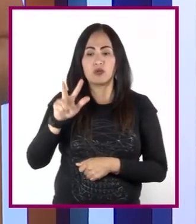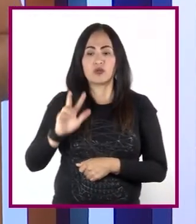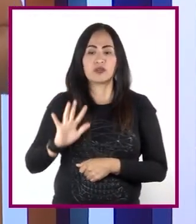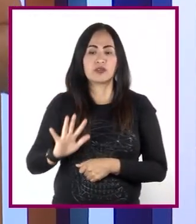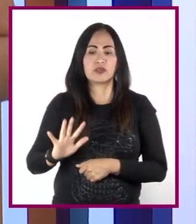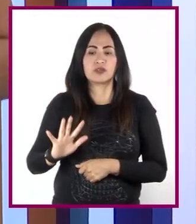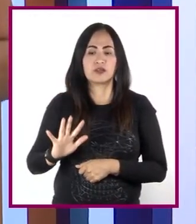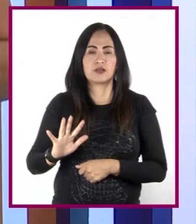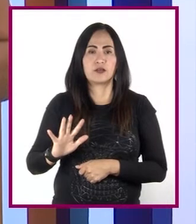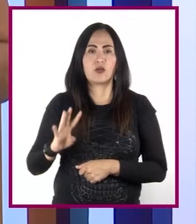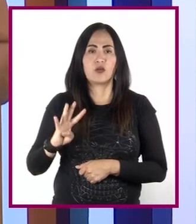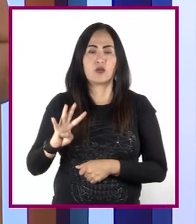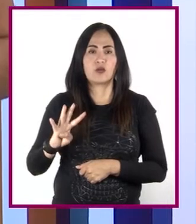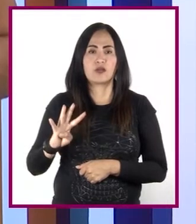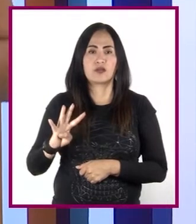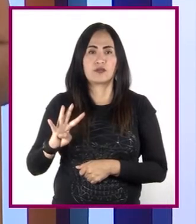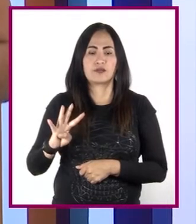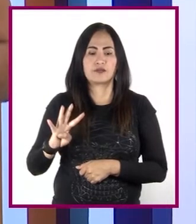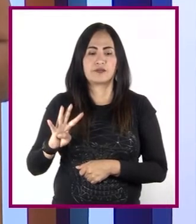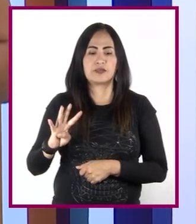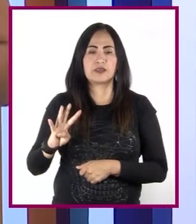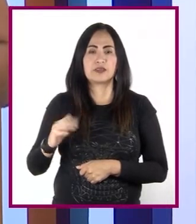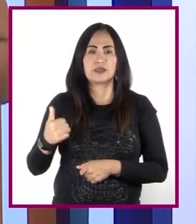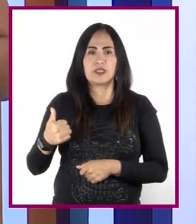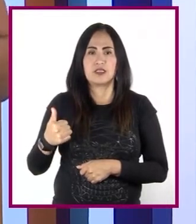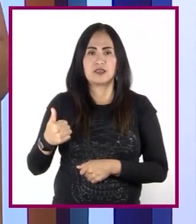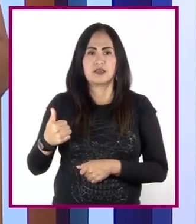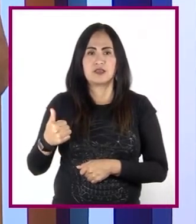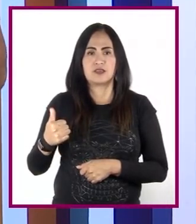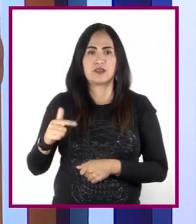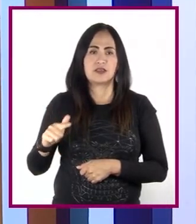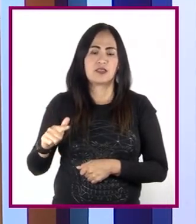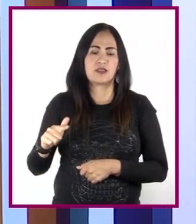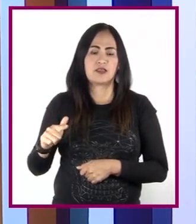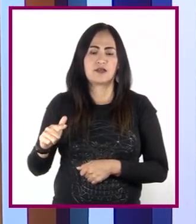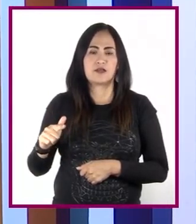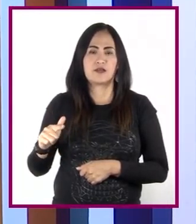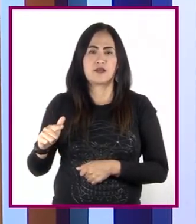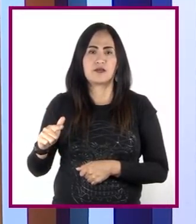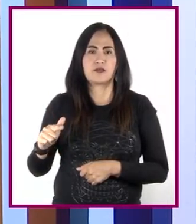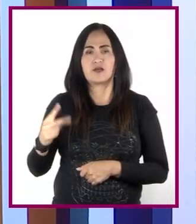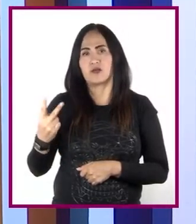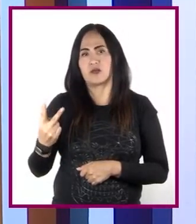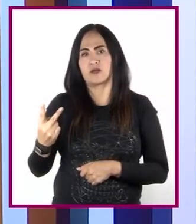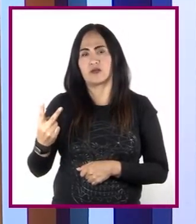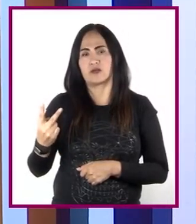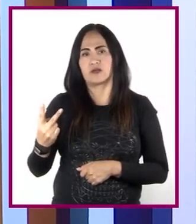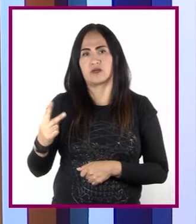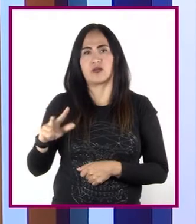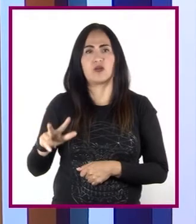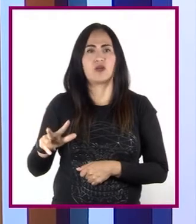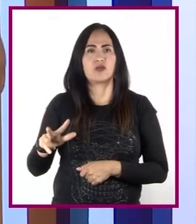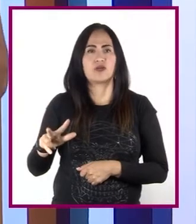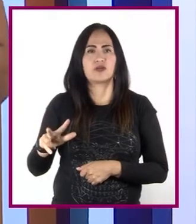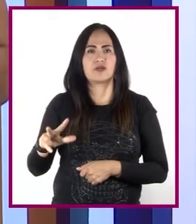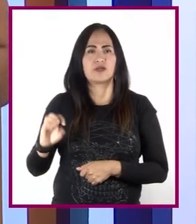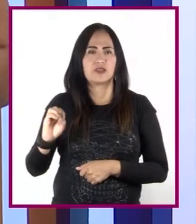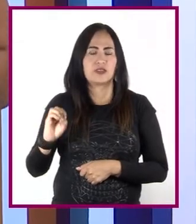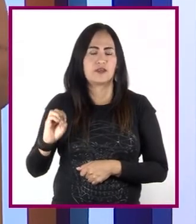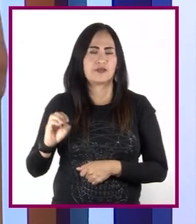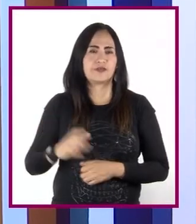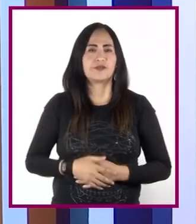5, 4, 6, 7, 2, 8 y